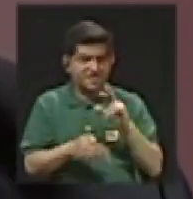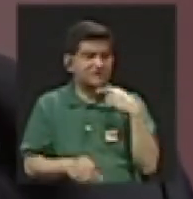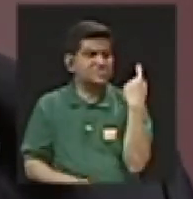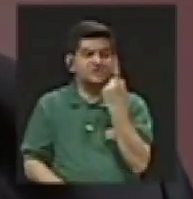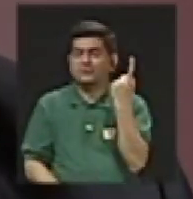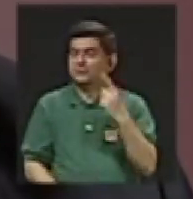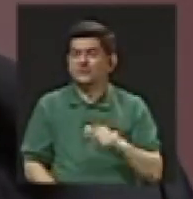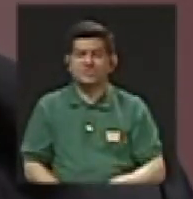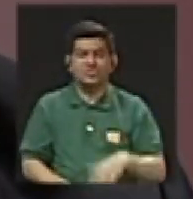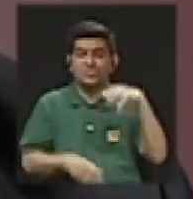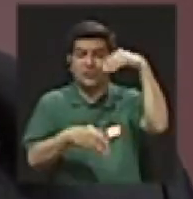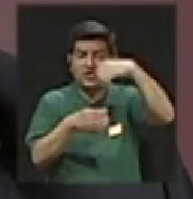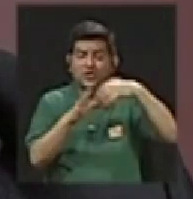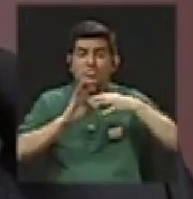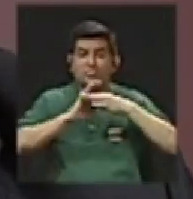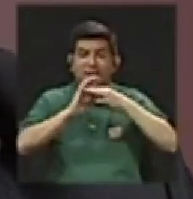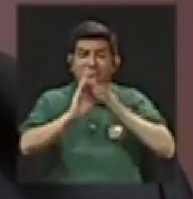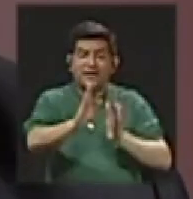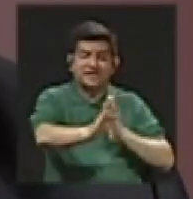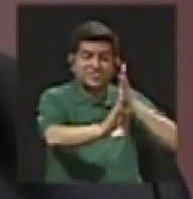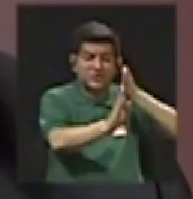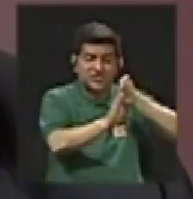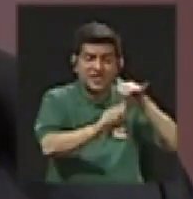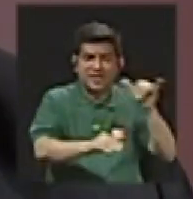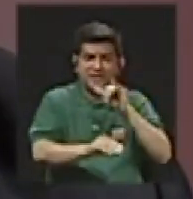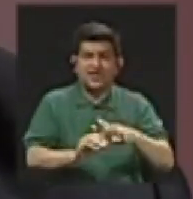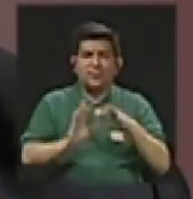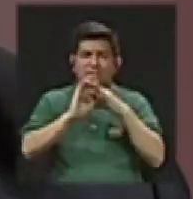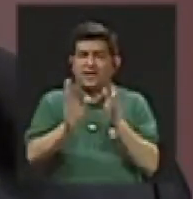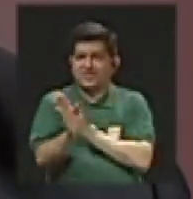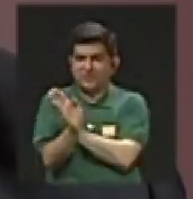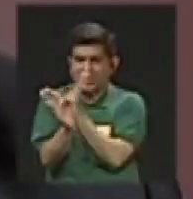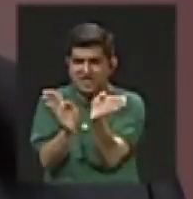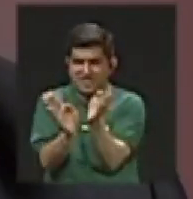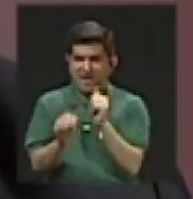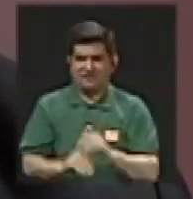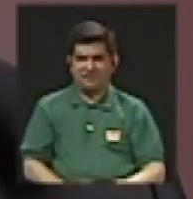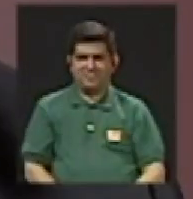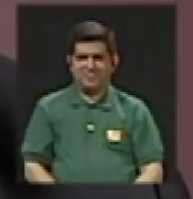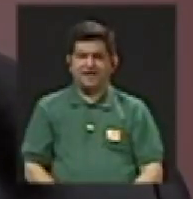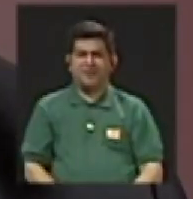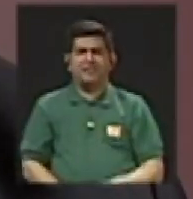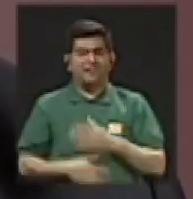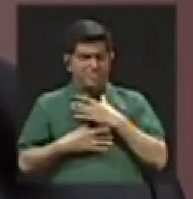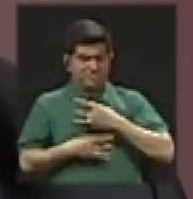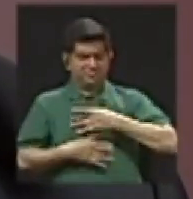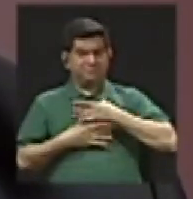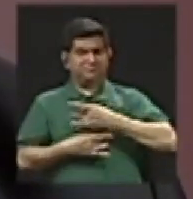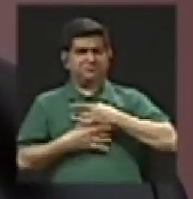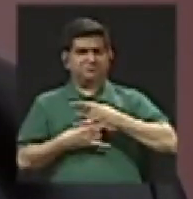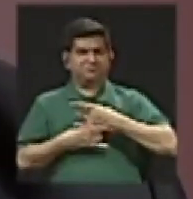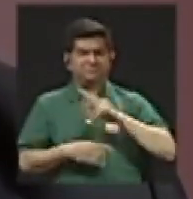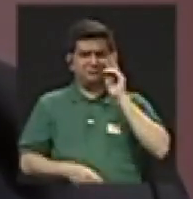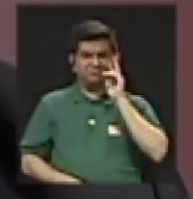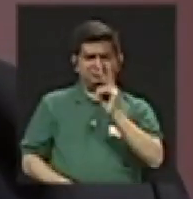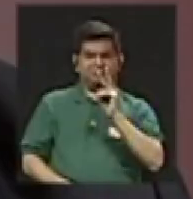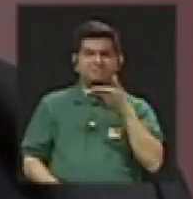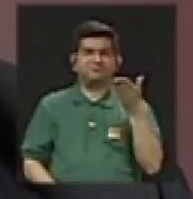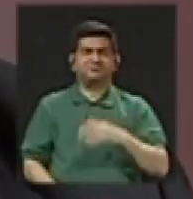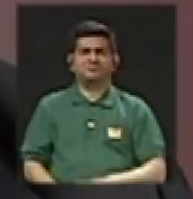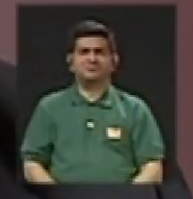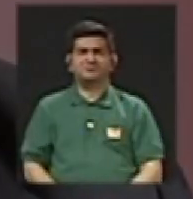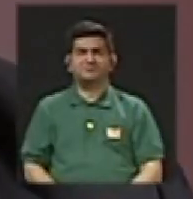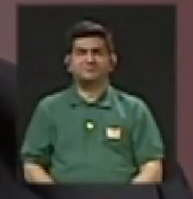solamente considera las relaciones directas, sino también las relaciones indirectas. Entonces es muy interesante porque lo que vemos es